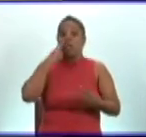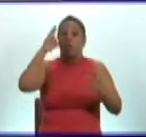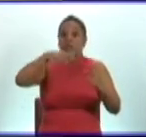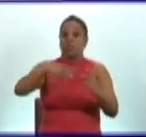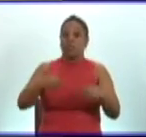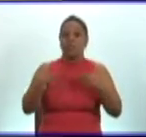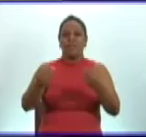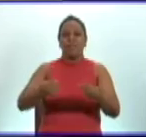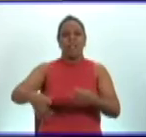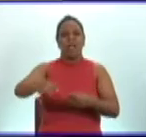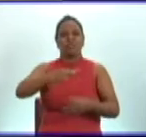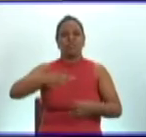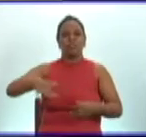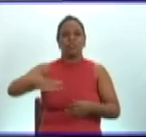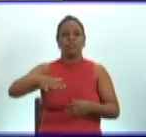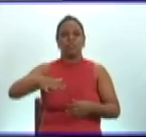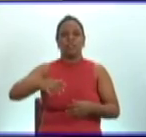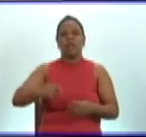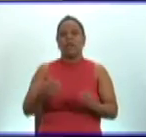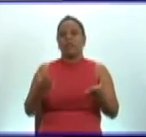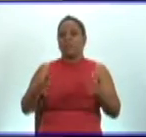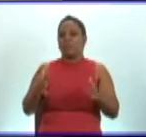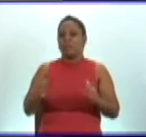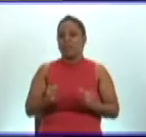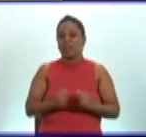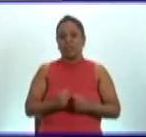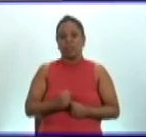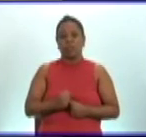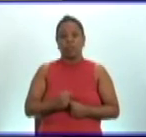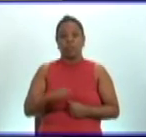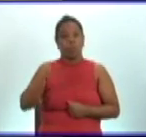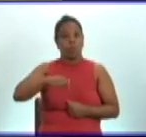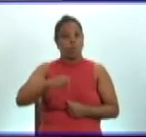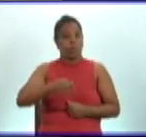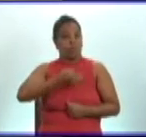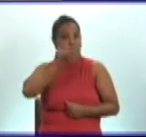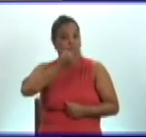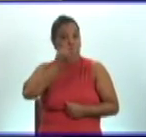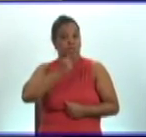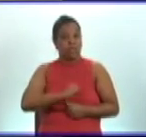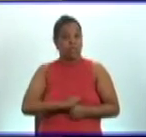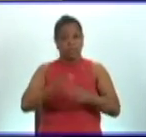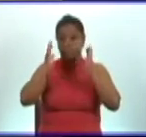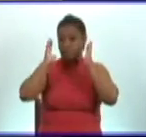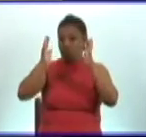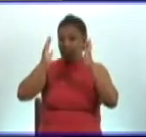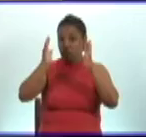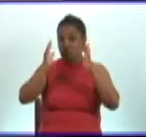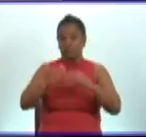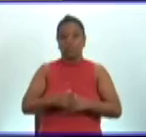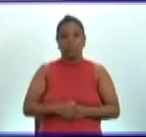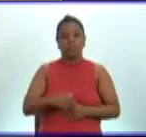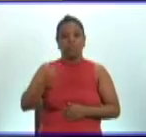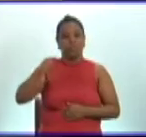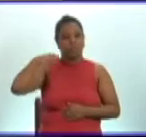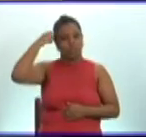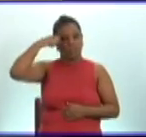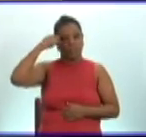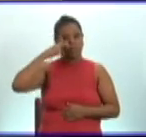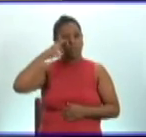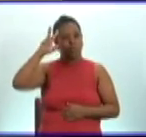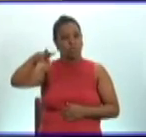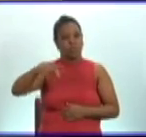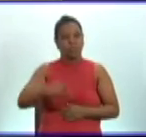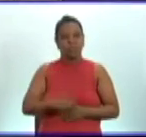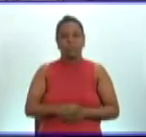el terror, el miedo. Por tanto, con esta aclaración, para que preste la mayor atención en el siguiente material, te propongo entonces que observemos